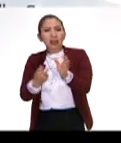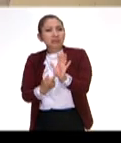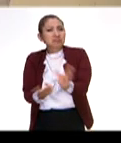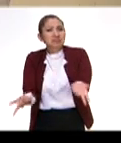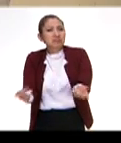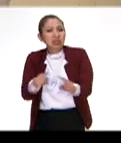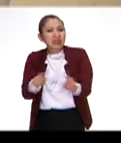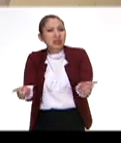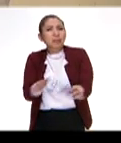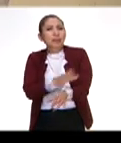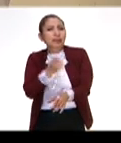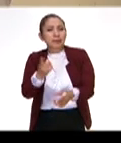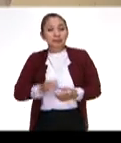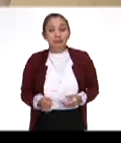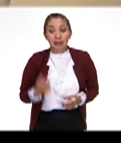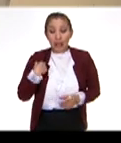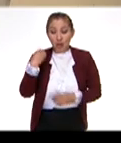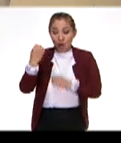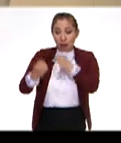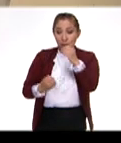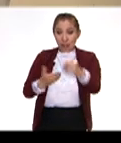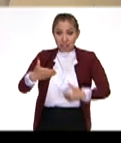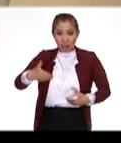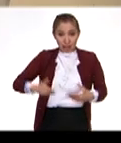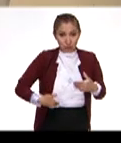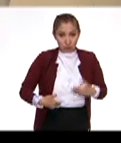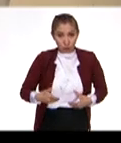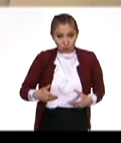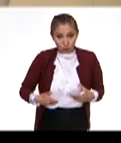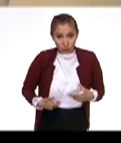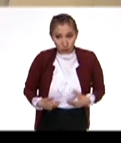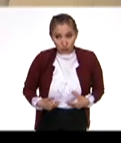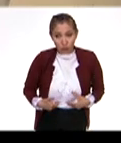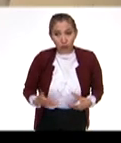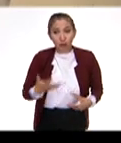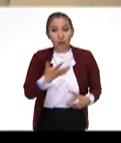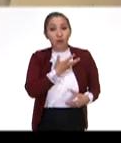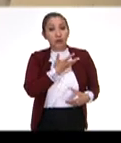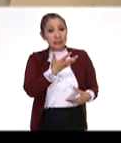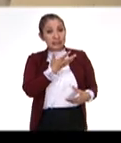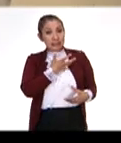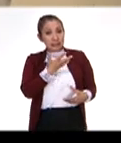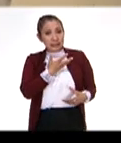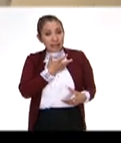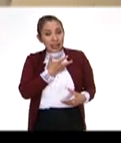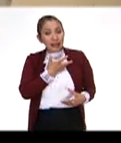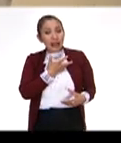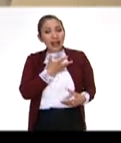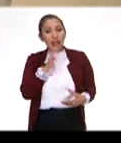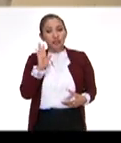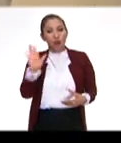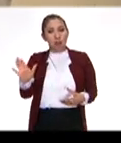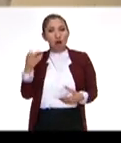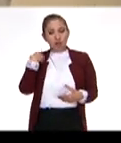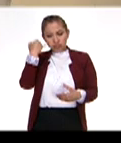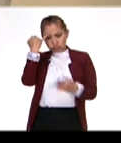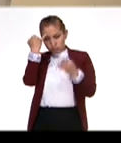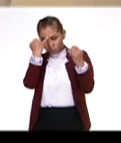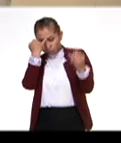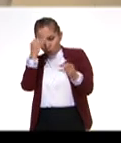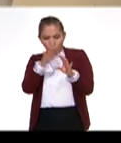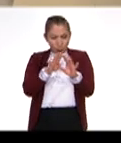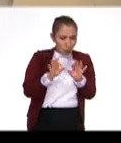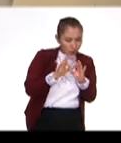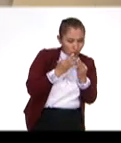escena? Bueno, la puesta en escena tiene que tener, bueno, desde la conceptualización de esta